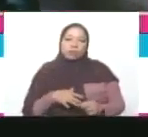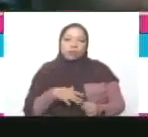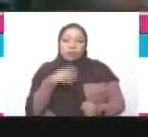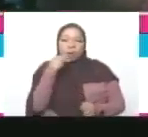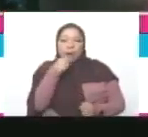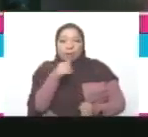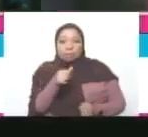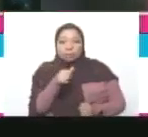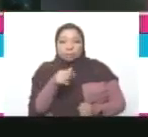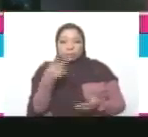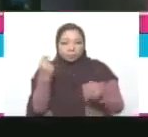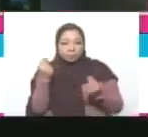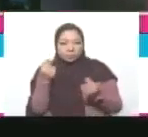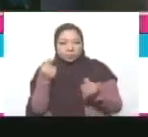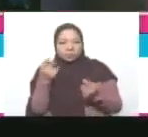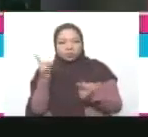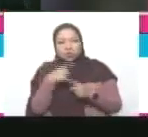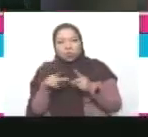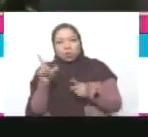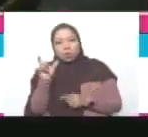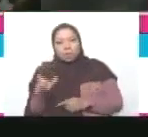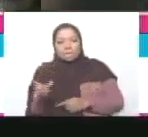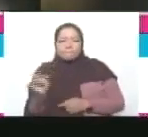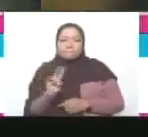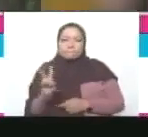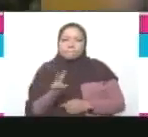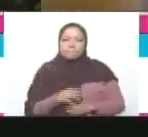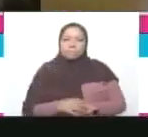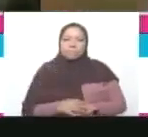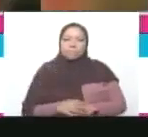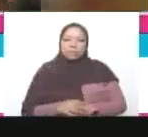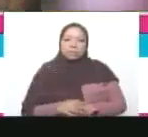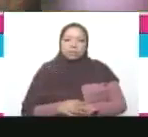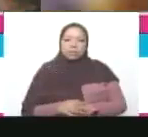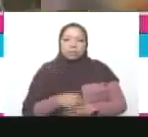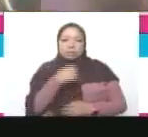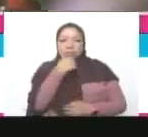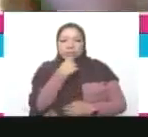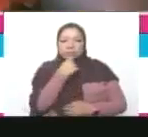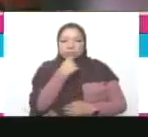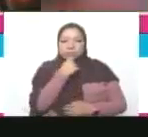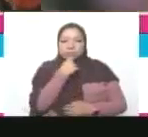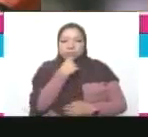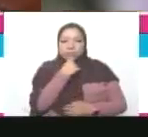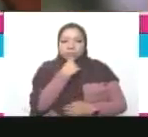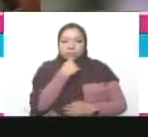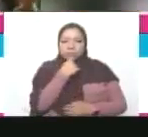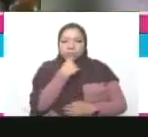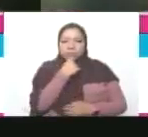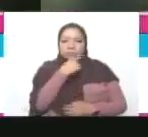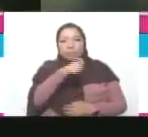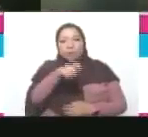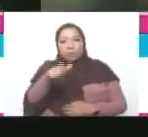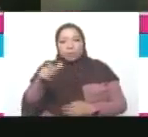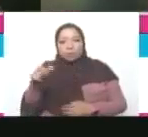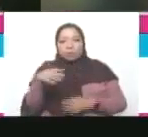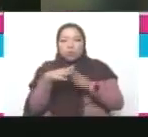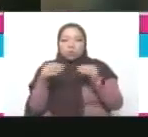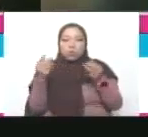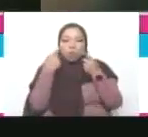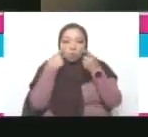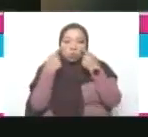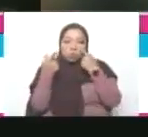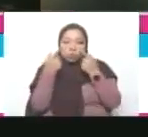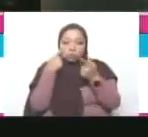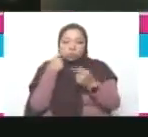bastante. No sé si en otros países eso es así. Una persona, un teléfono y una linterna, todo el mundo mosca,